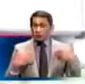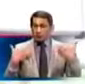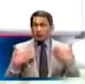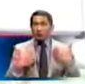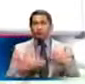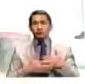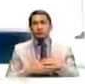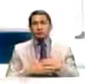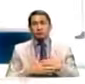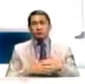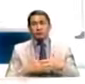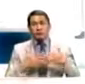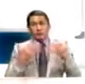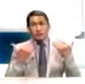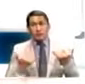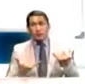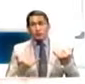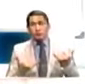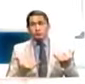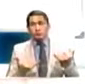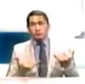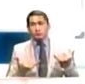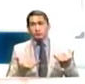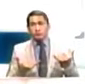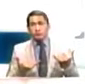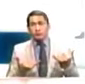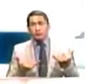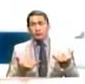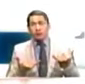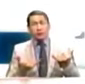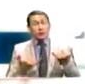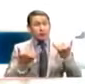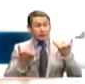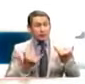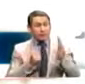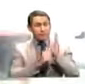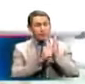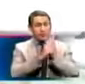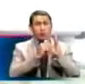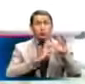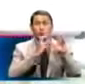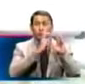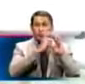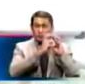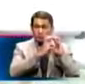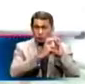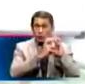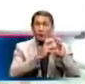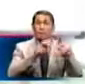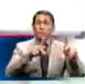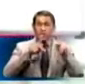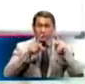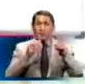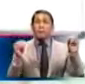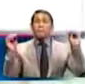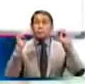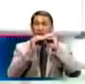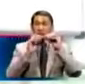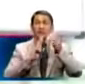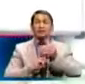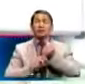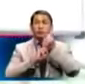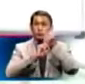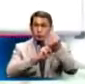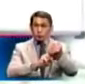cree fondo de promoción del Ecuador para que el Ministerio de Turismo tenga los recursos necesarios y